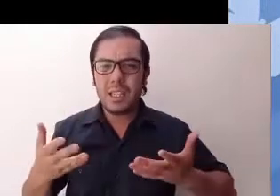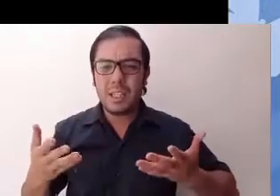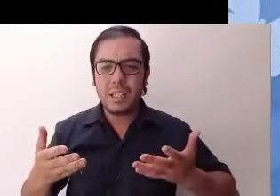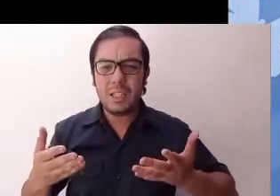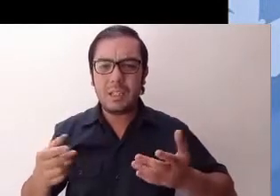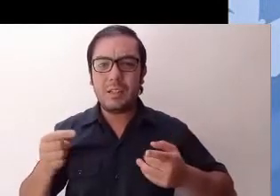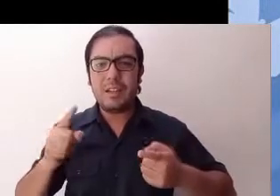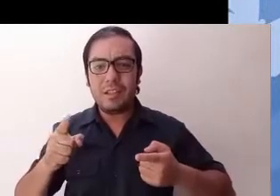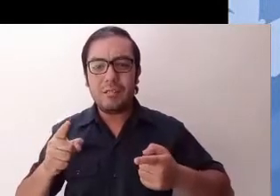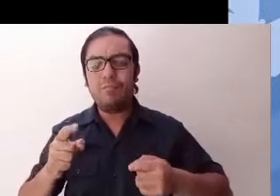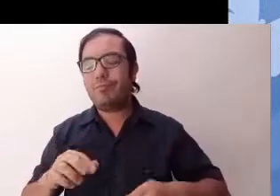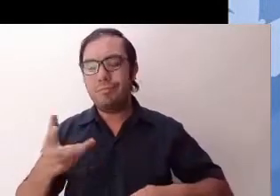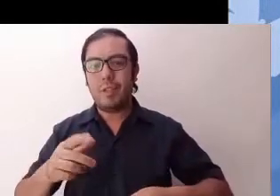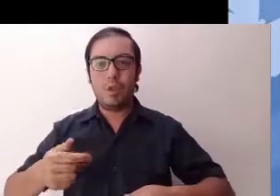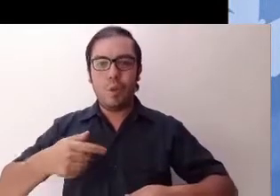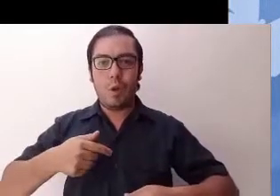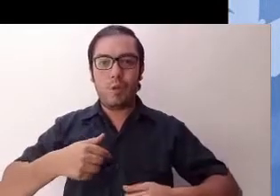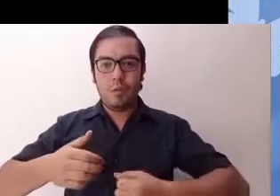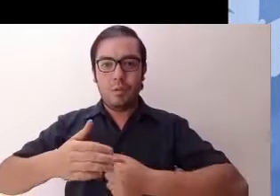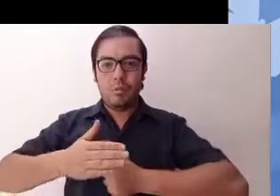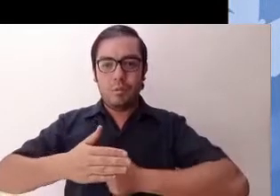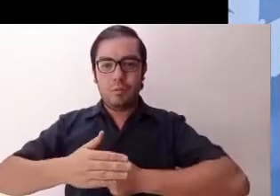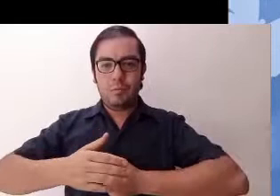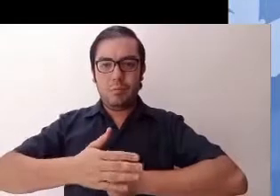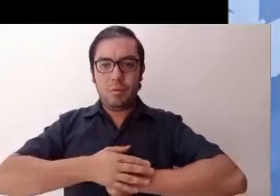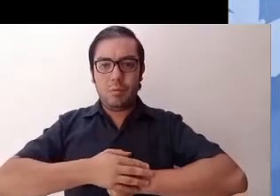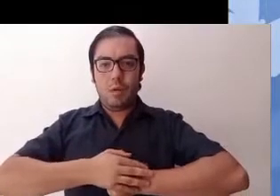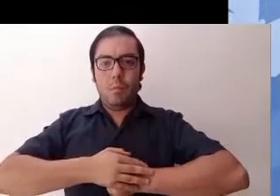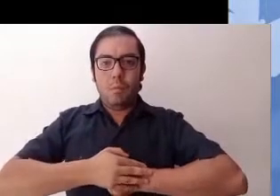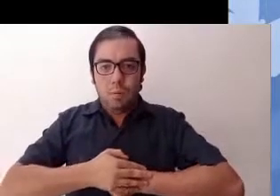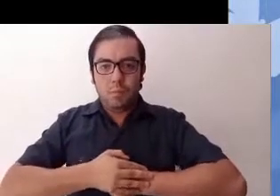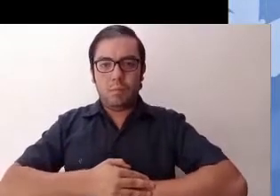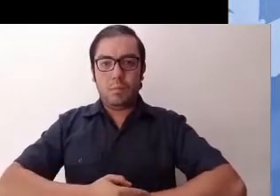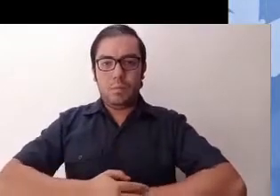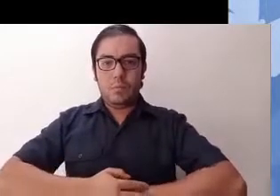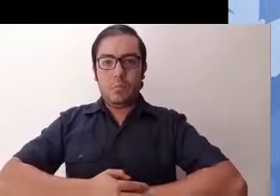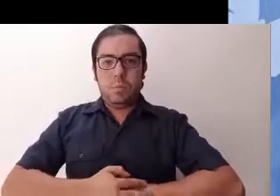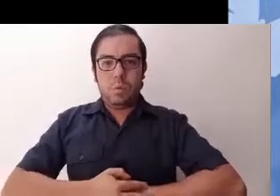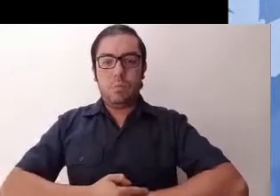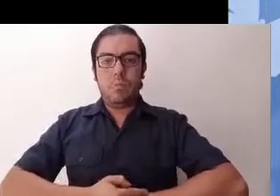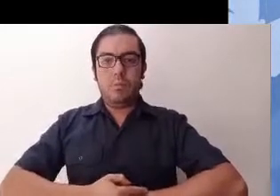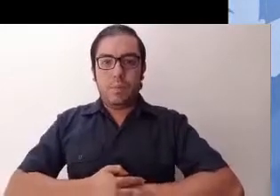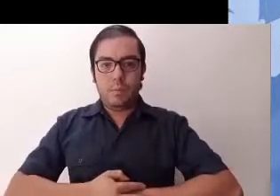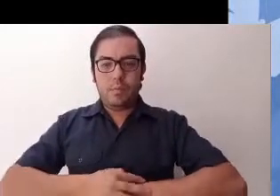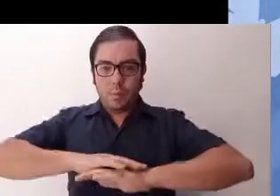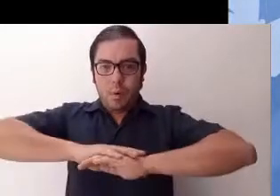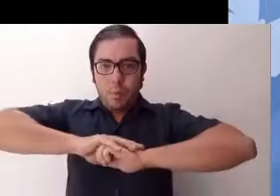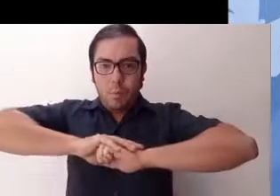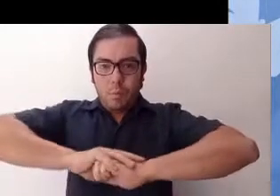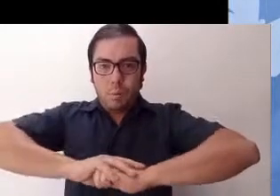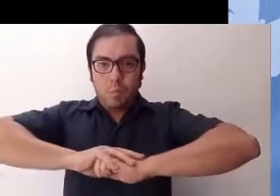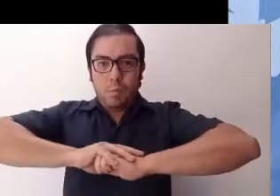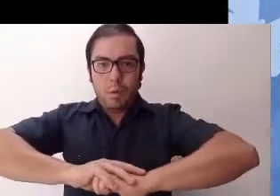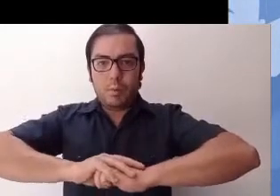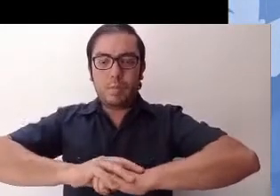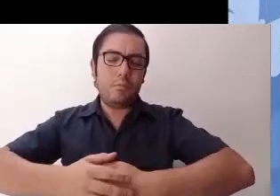que hace? Es que genera una presión dentro del pulmón, lo que va a provocar que el objeto salga por la misma